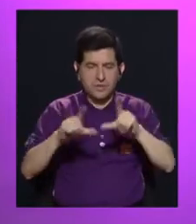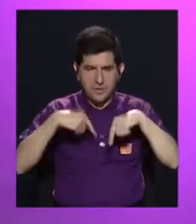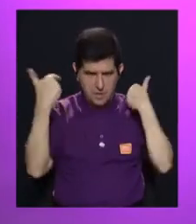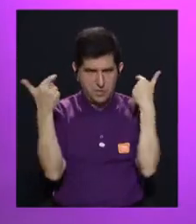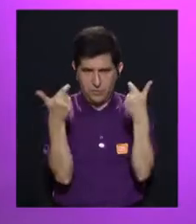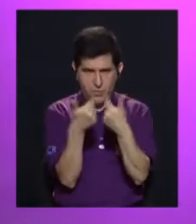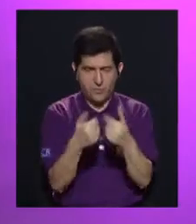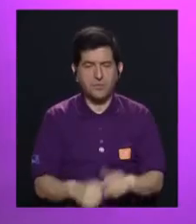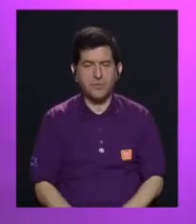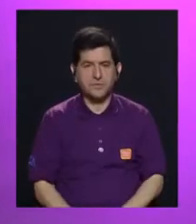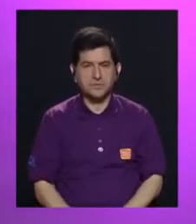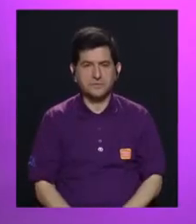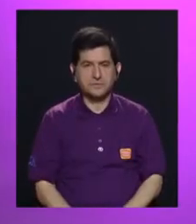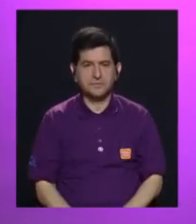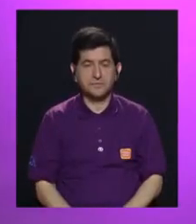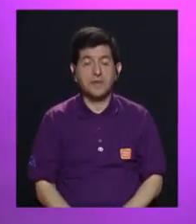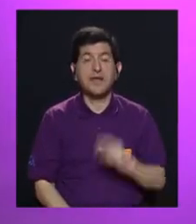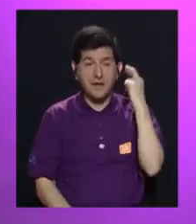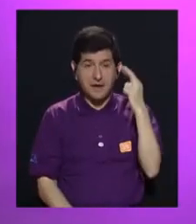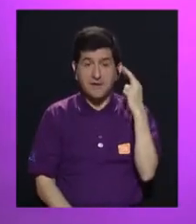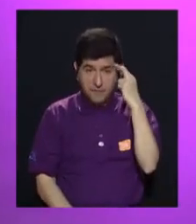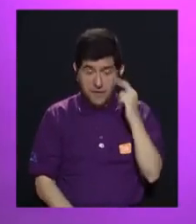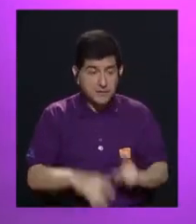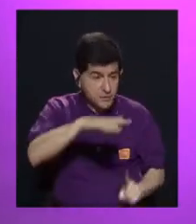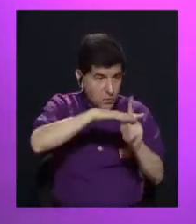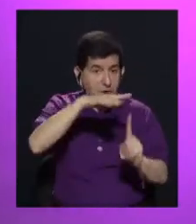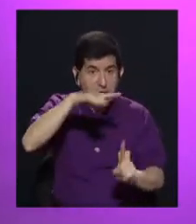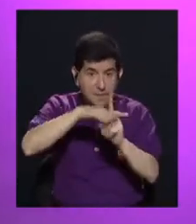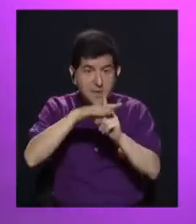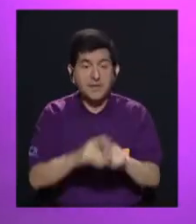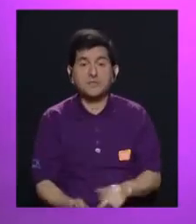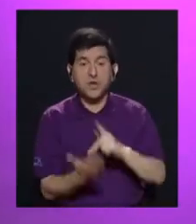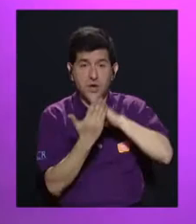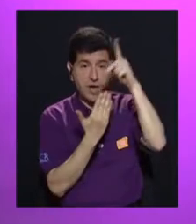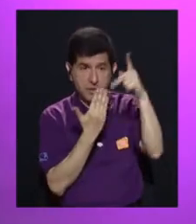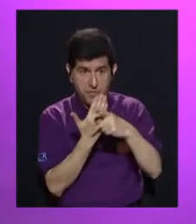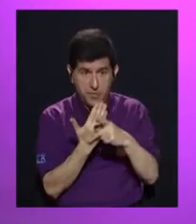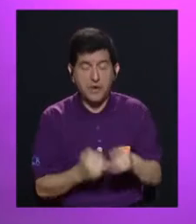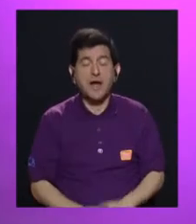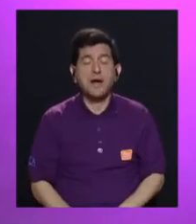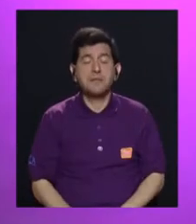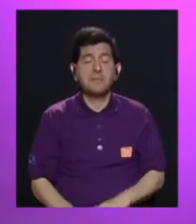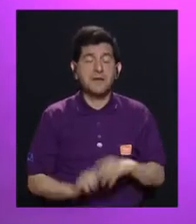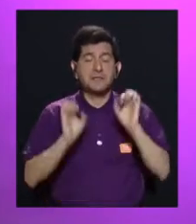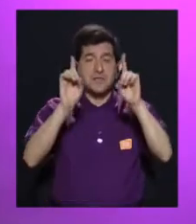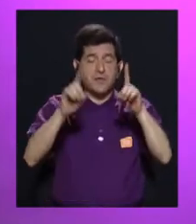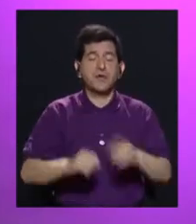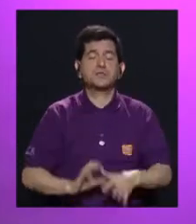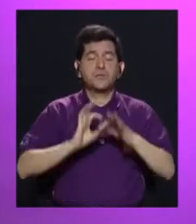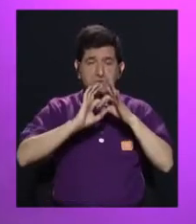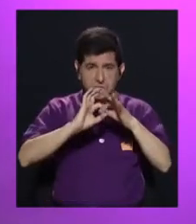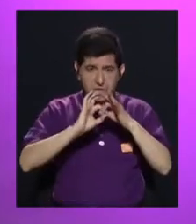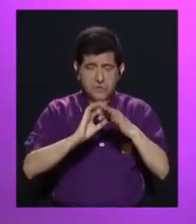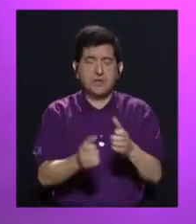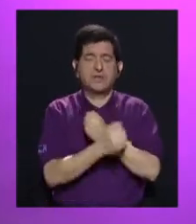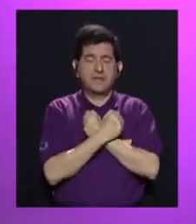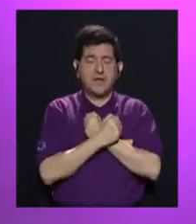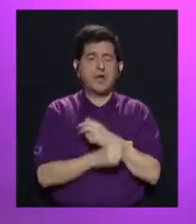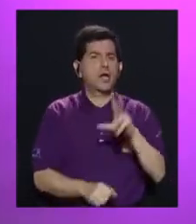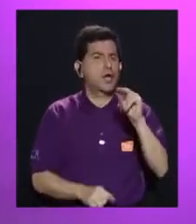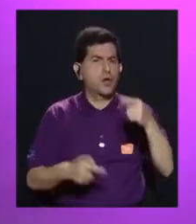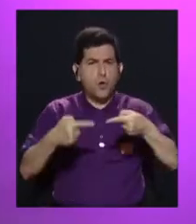no en vano es porque no en vano es que están saltando frente a los programas de educación para la sexualidad y la afectividad y no frente a los programas de matemáticas